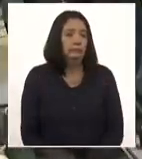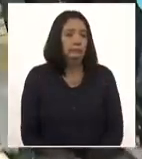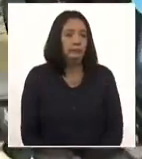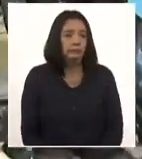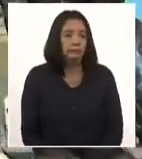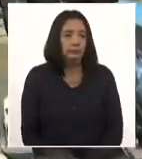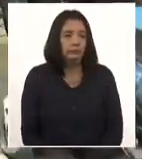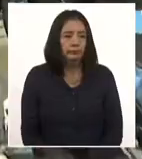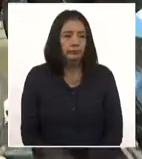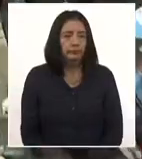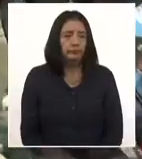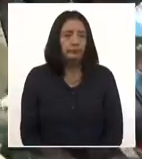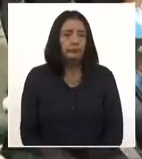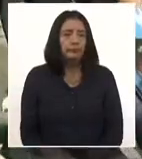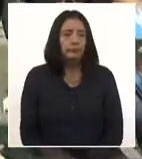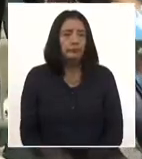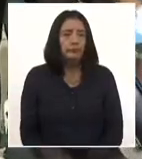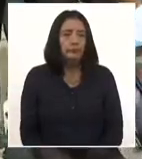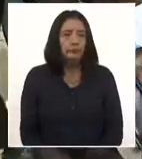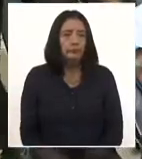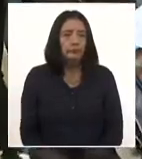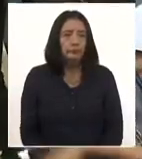Cerrón!